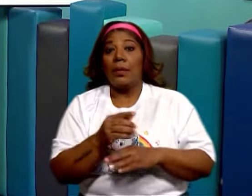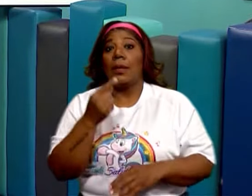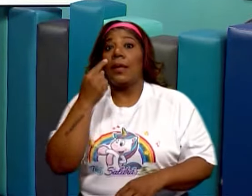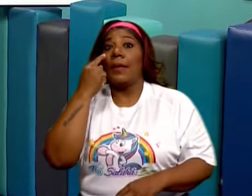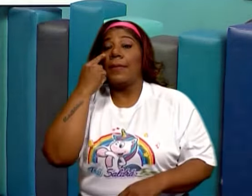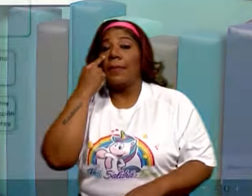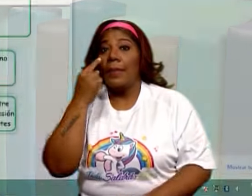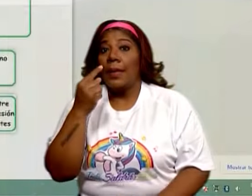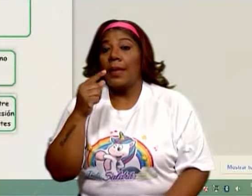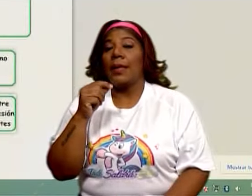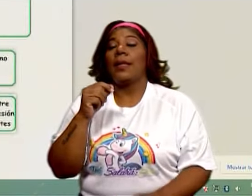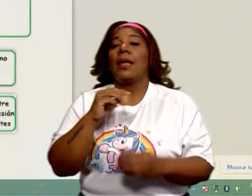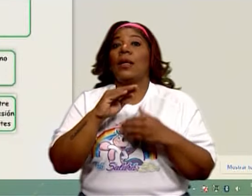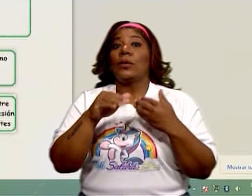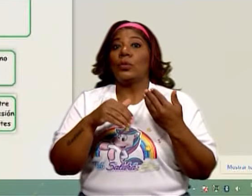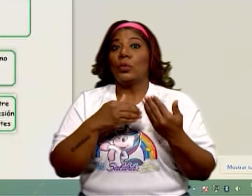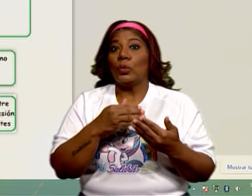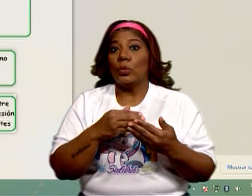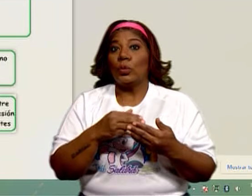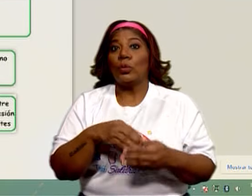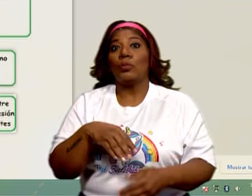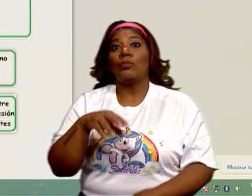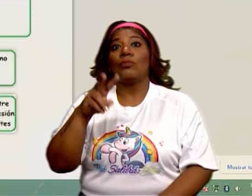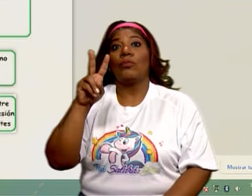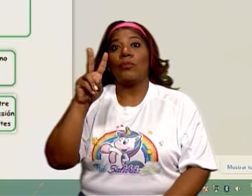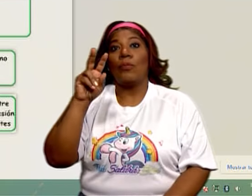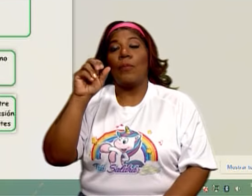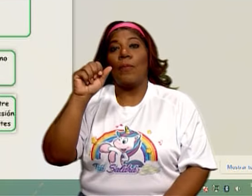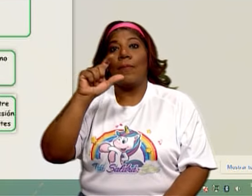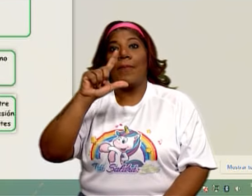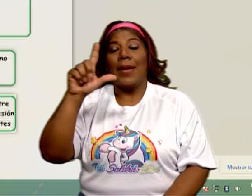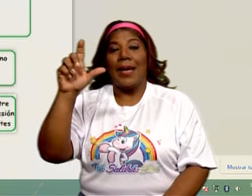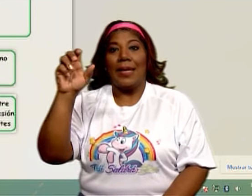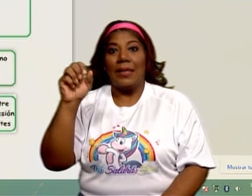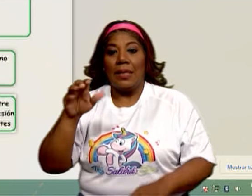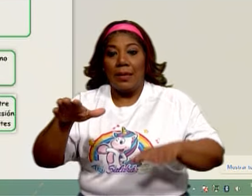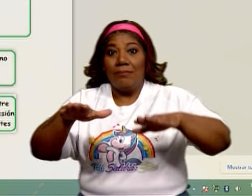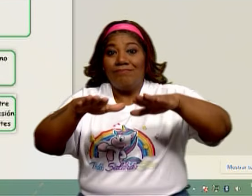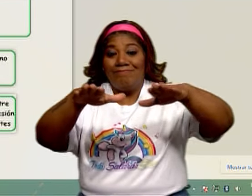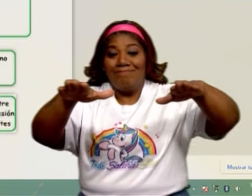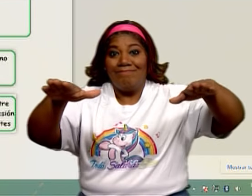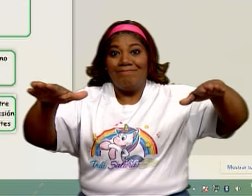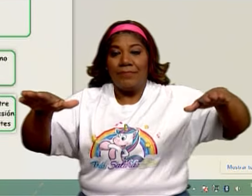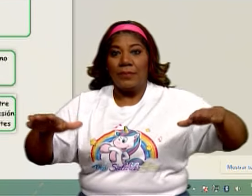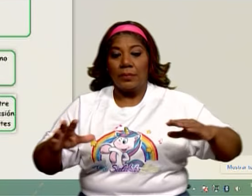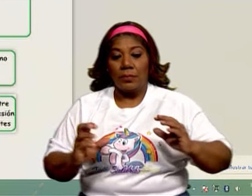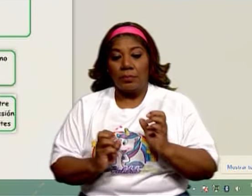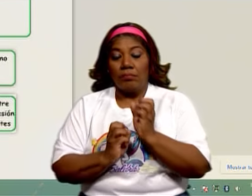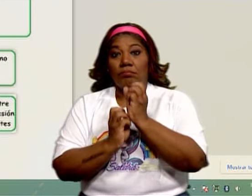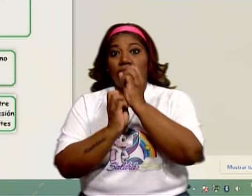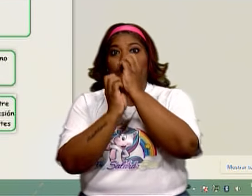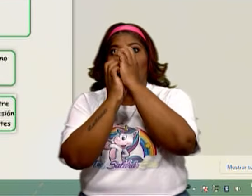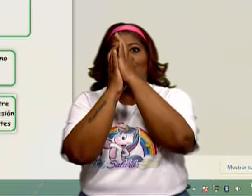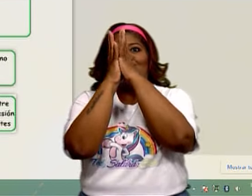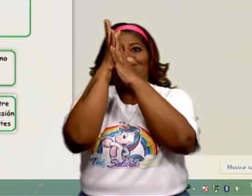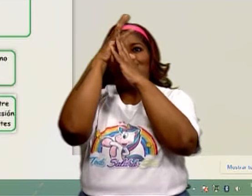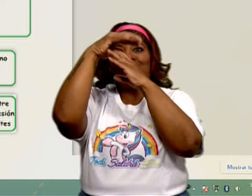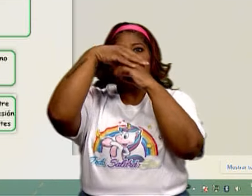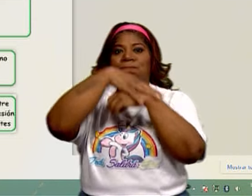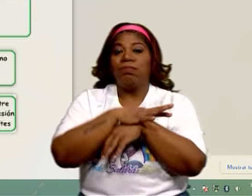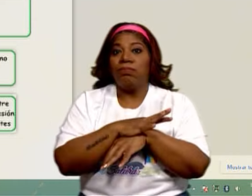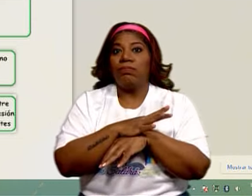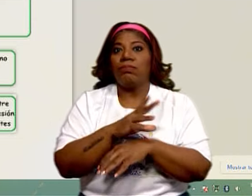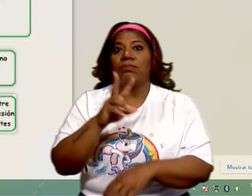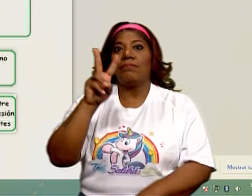una llanura, montaña, valles, mesetas, colinas, volcanes, dependiendo también muchas veces del